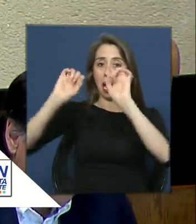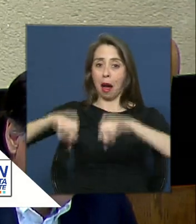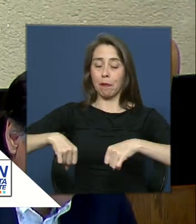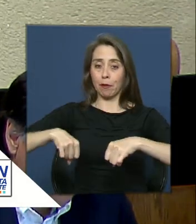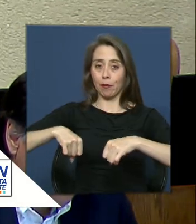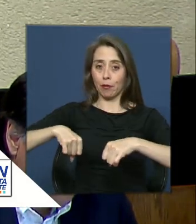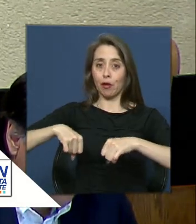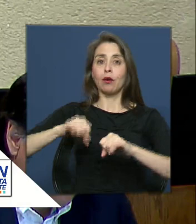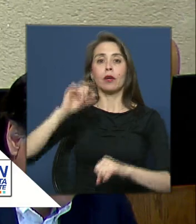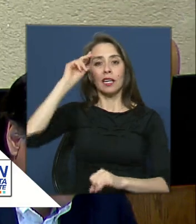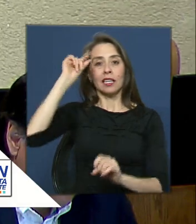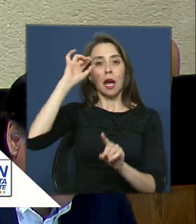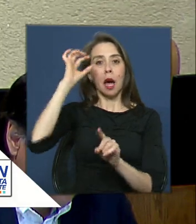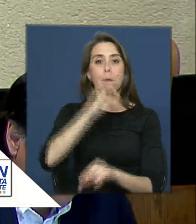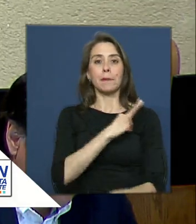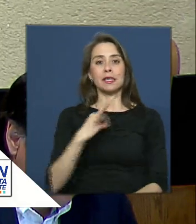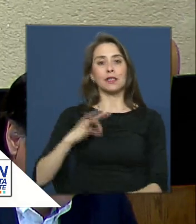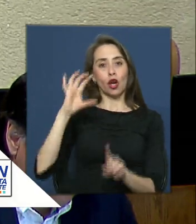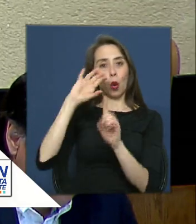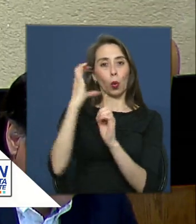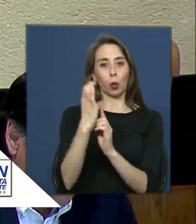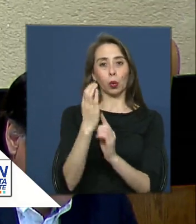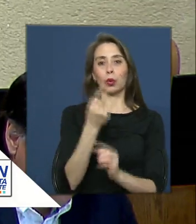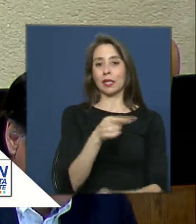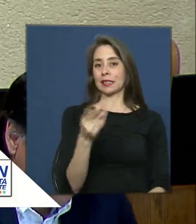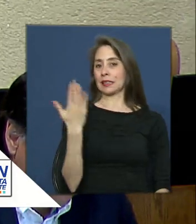Ministerio de Cultura. La semana recién pasada